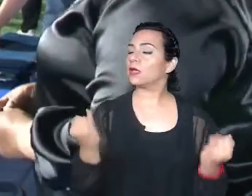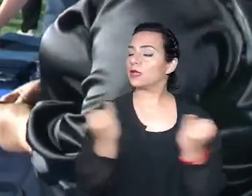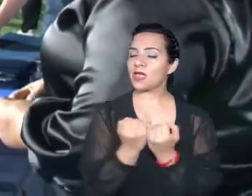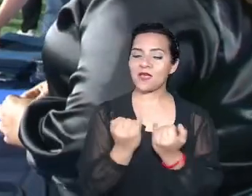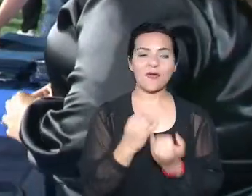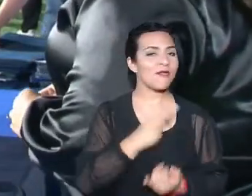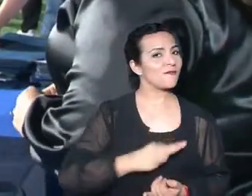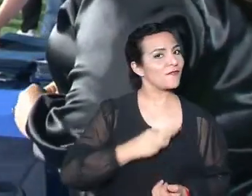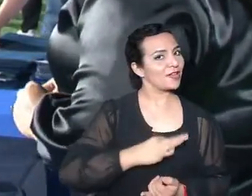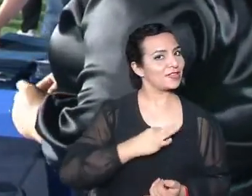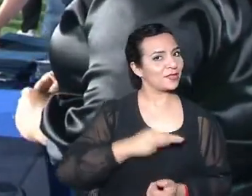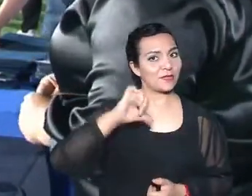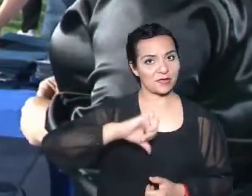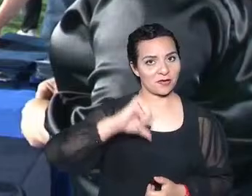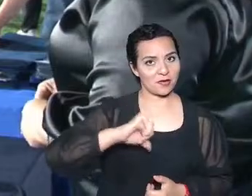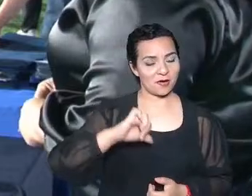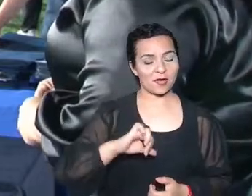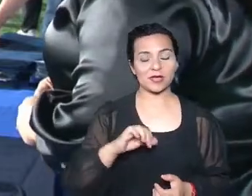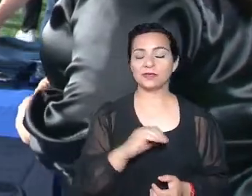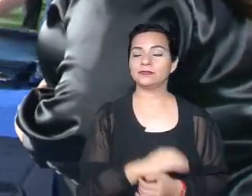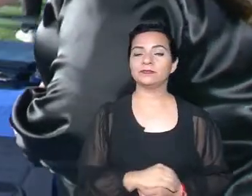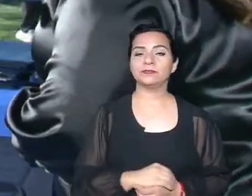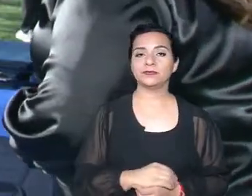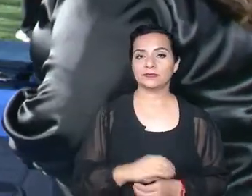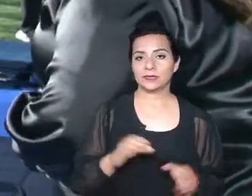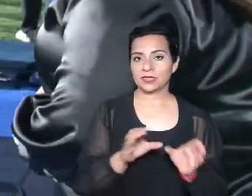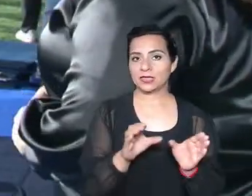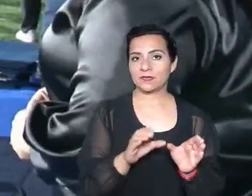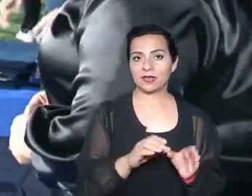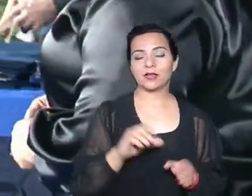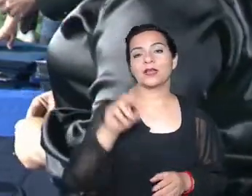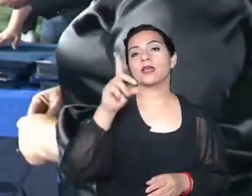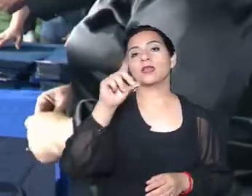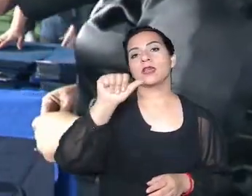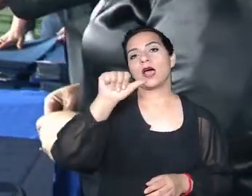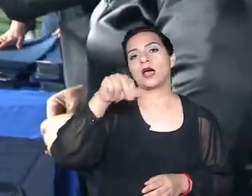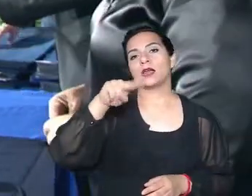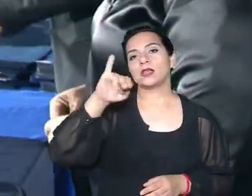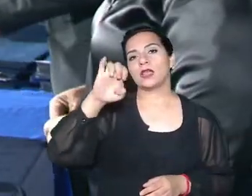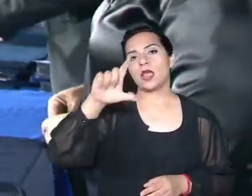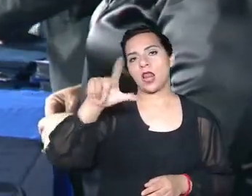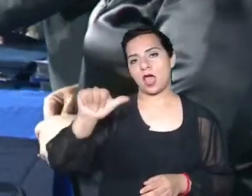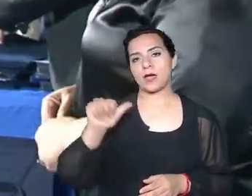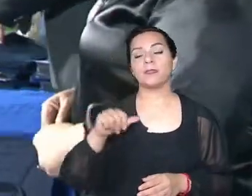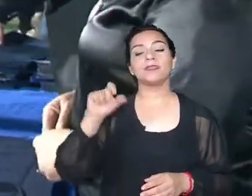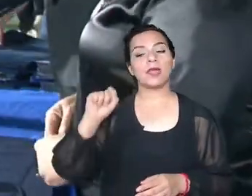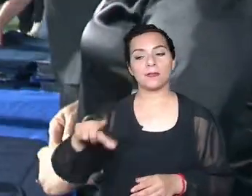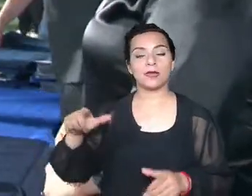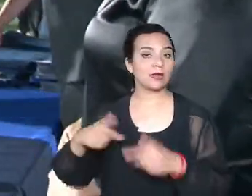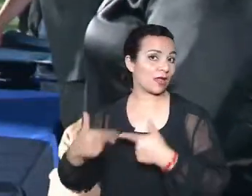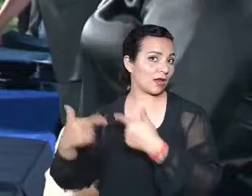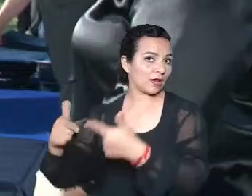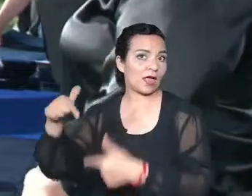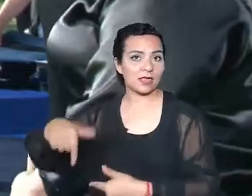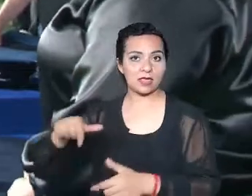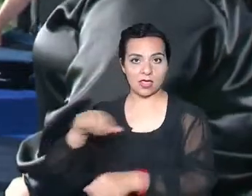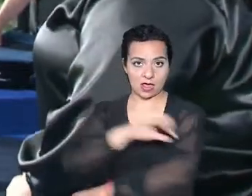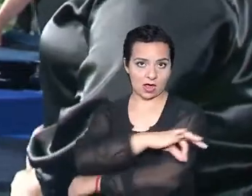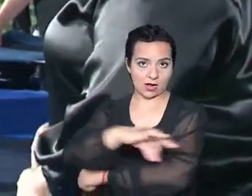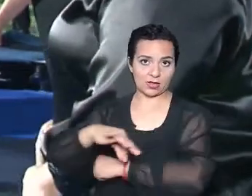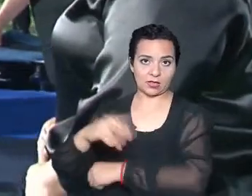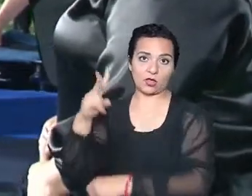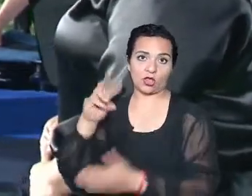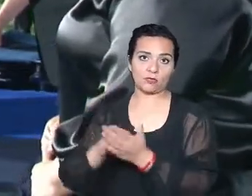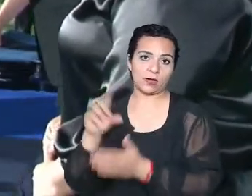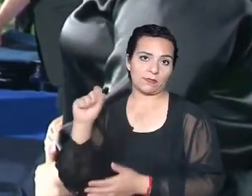Igualmente felicitamos por este reconocimiento a Daniela López Álvarez. Formando parte de esta generación de arquitectas y arquitectos